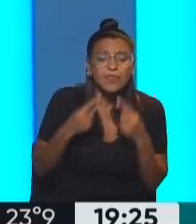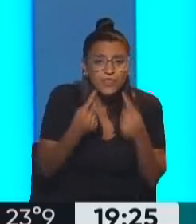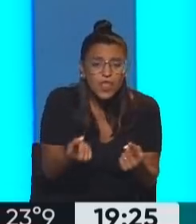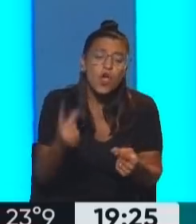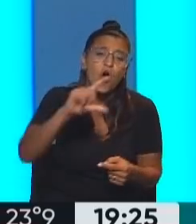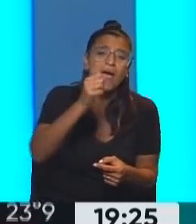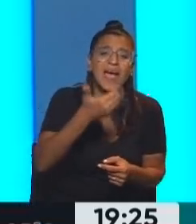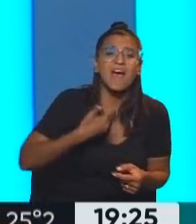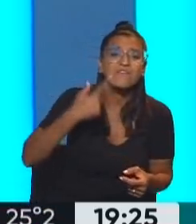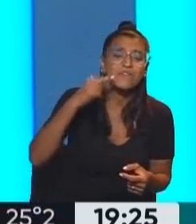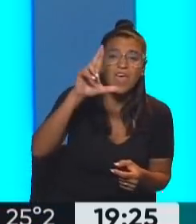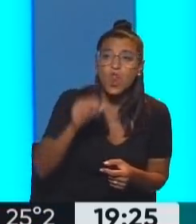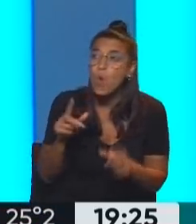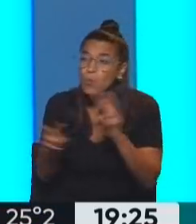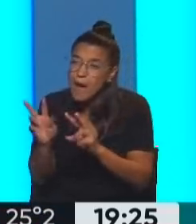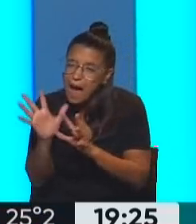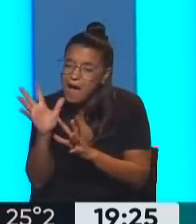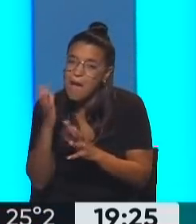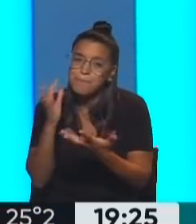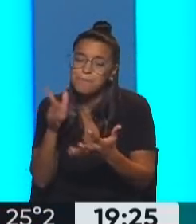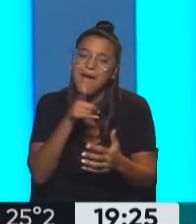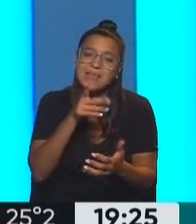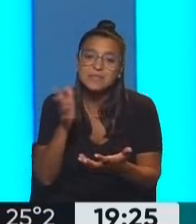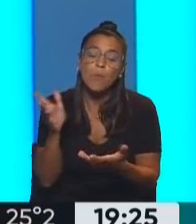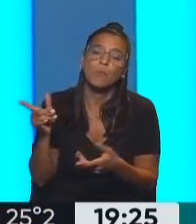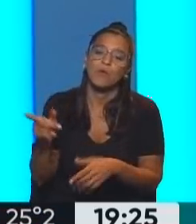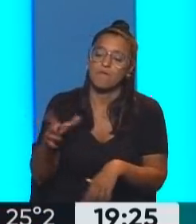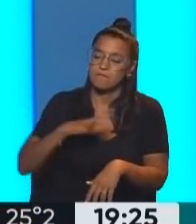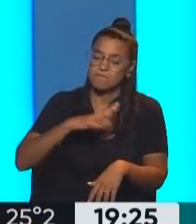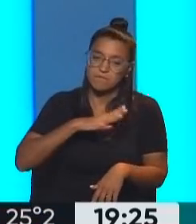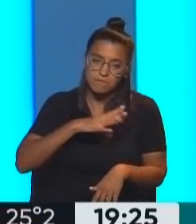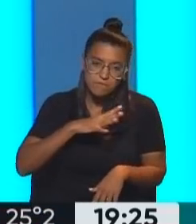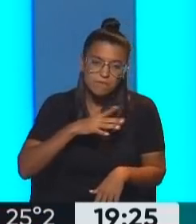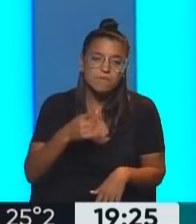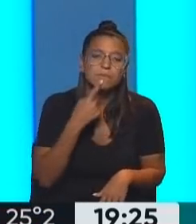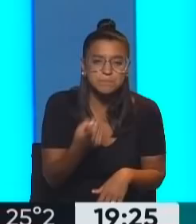vuelve con algo parecido a lo que fue a buscar. Lógicamente faltan un montón de pasos. De hecho, un ratito vamos a